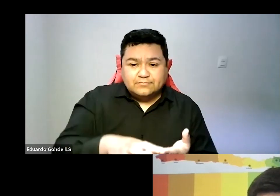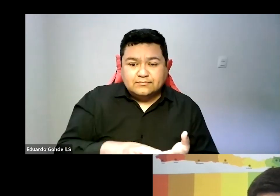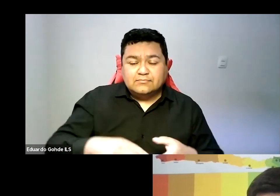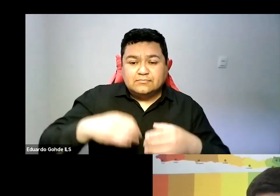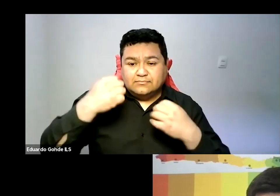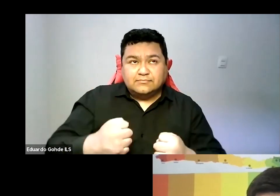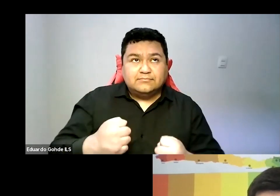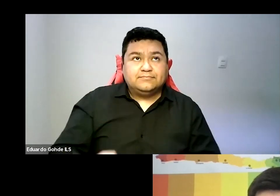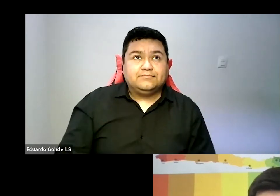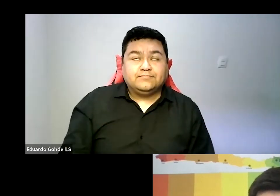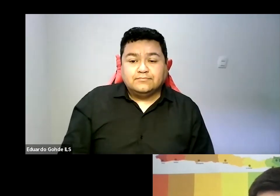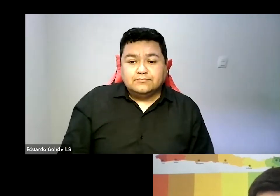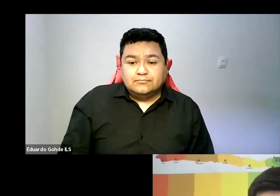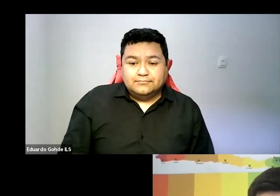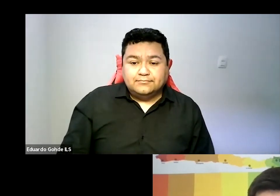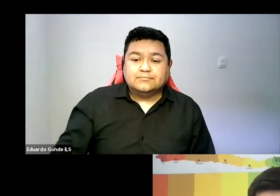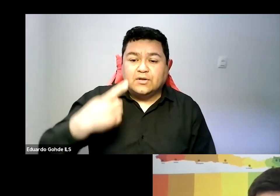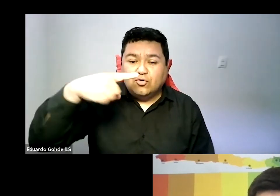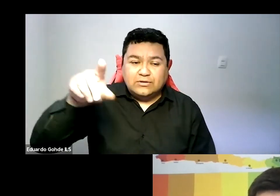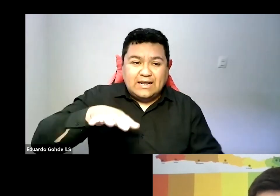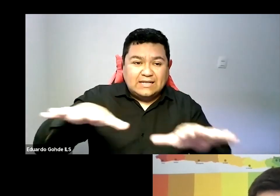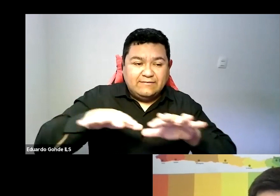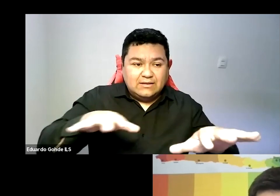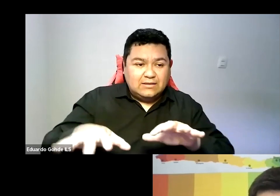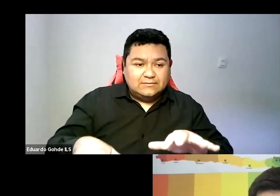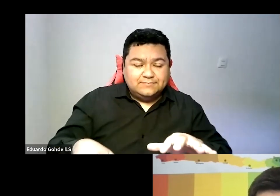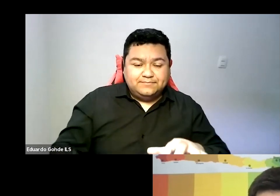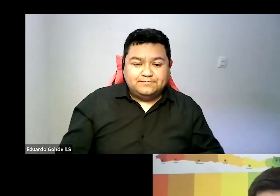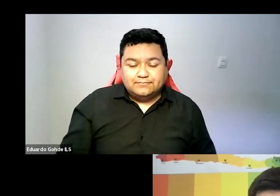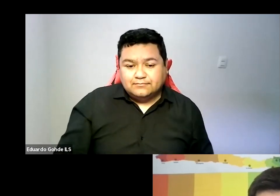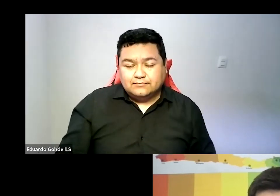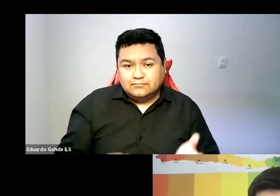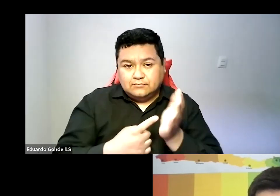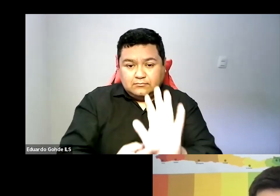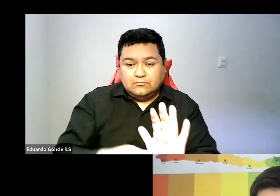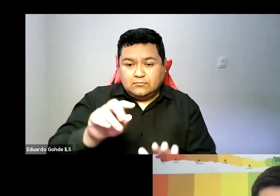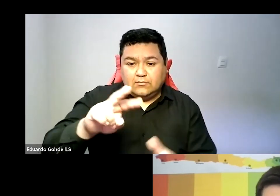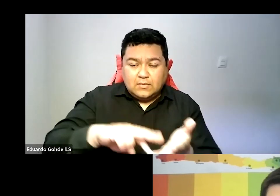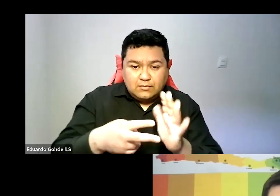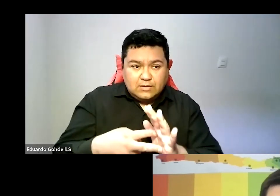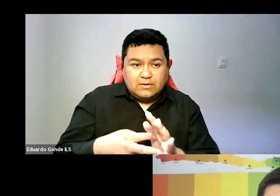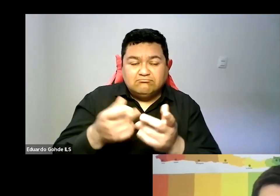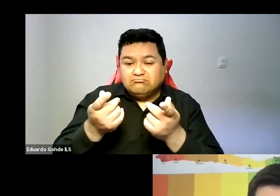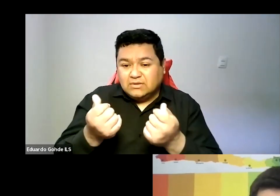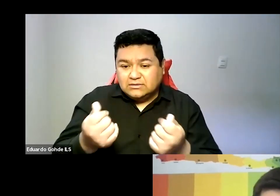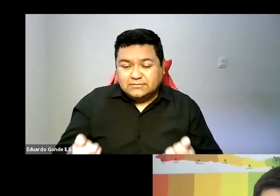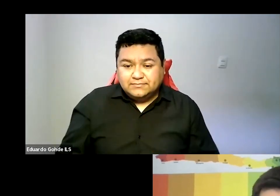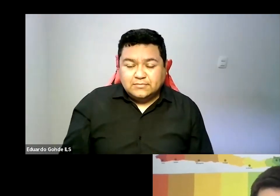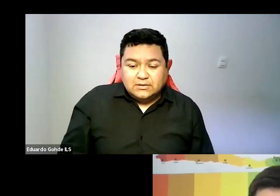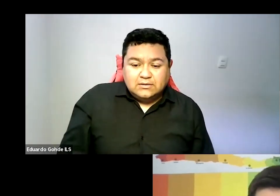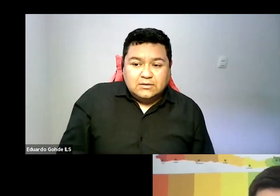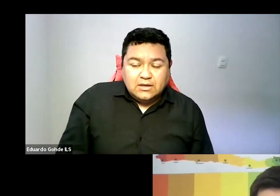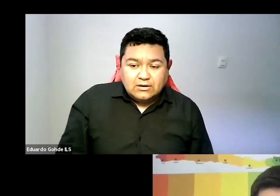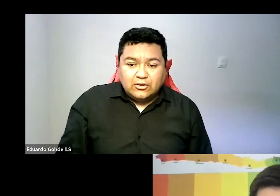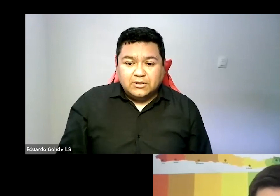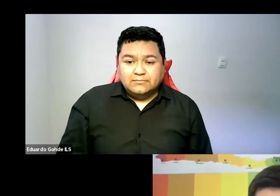extrapolar a otras actividades? ¿No? ¿Cuánto, si se les presenta un problema similar, pero enfocado desde